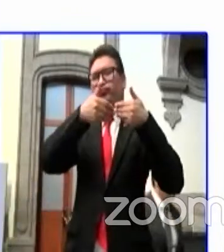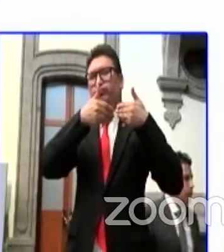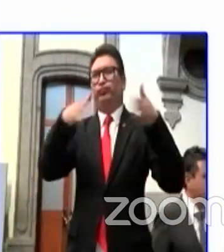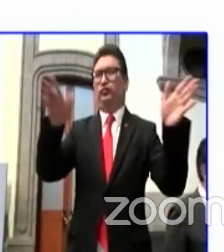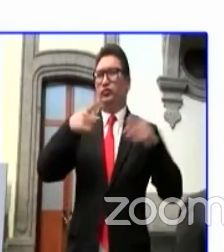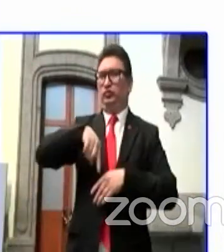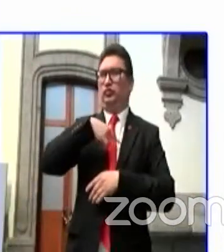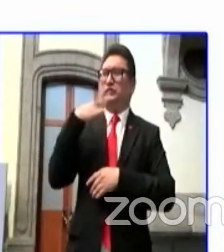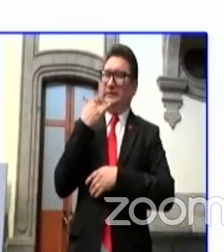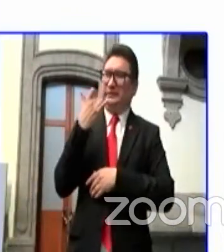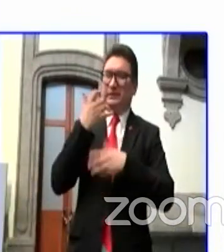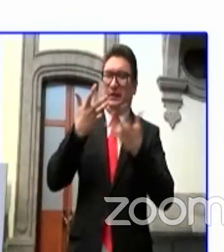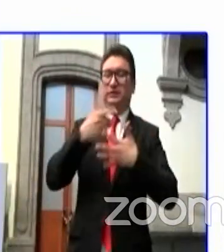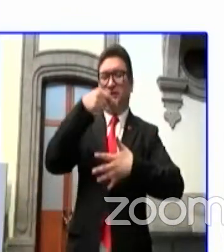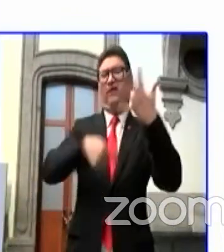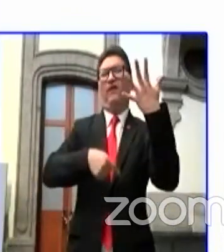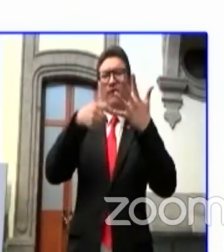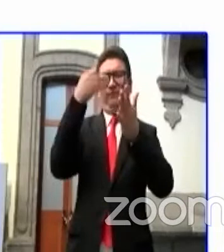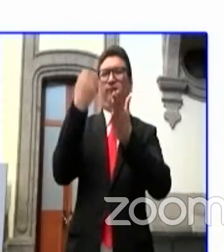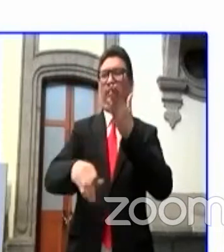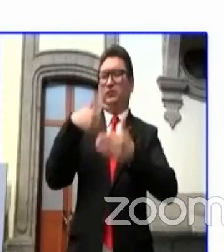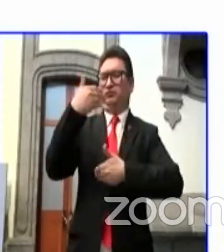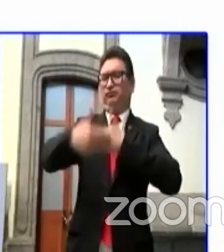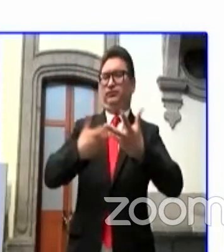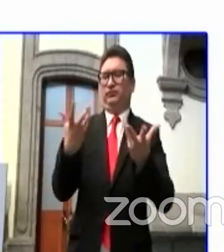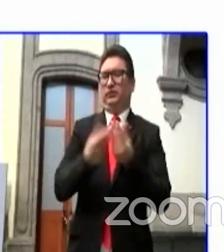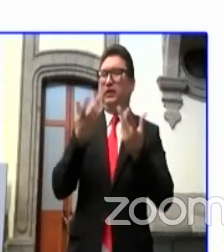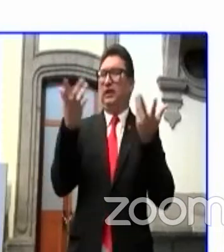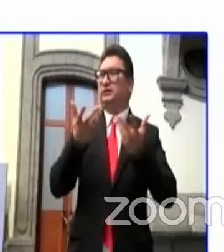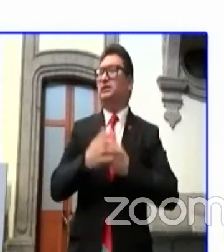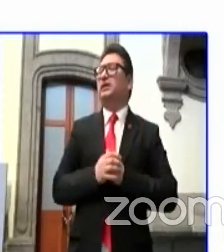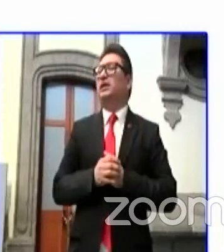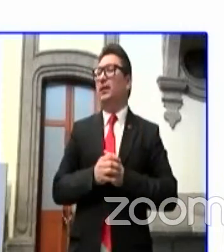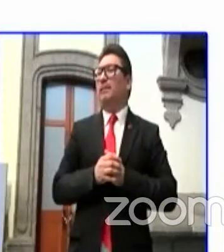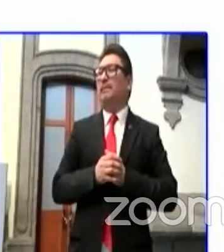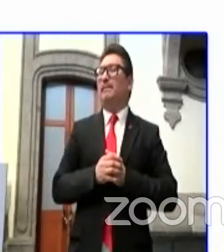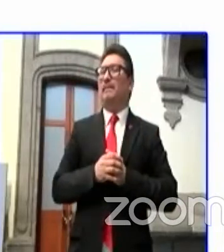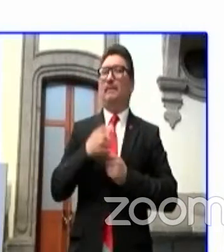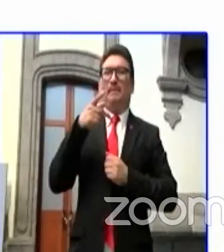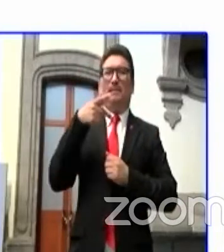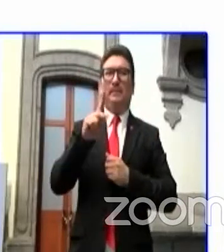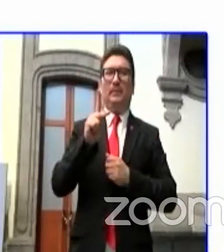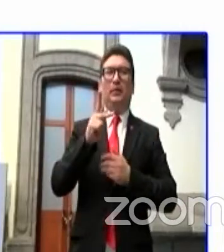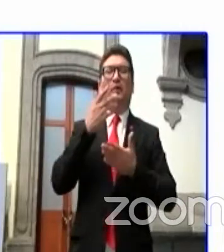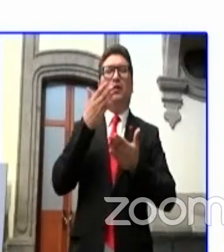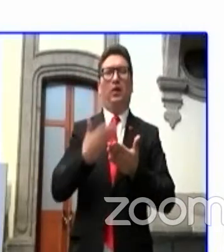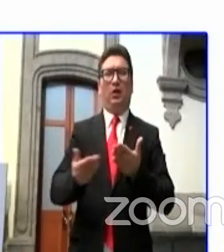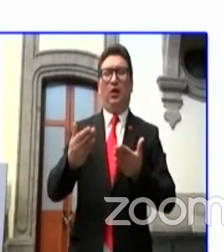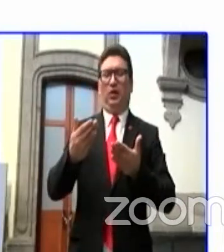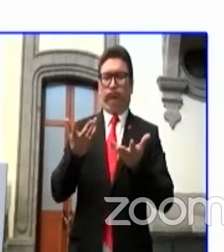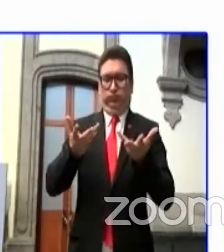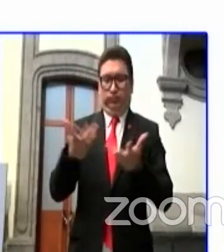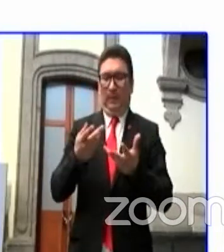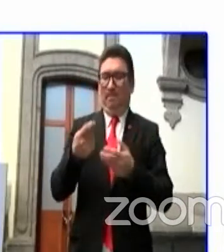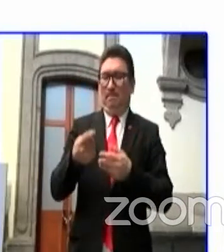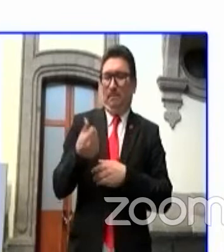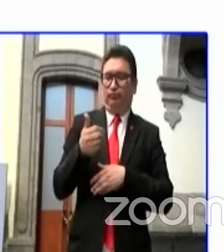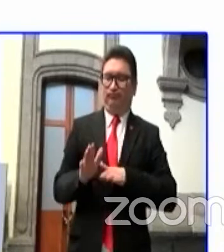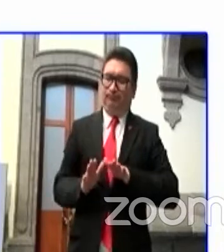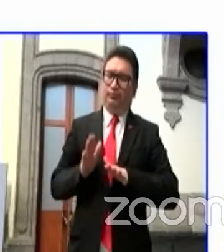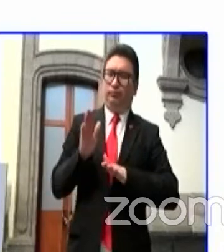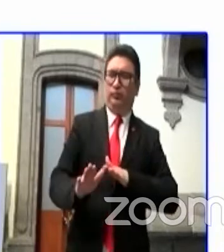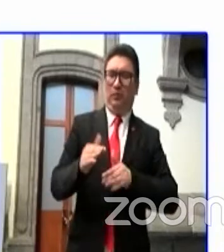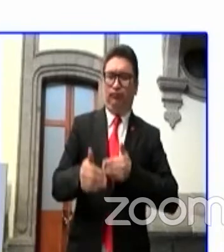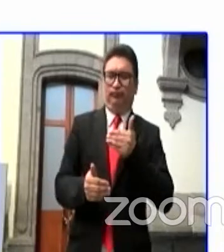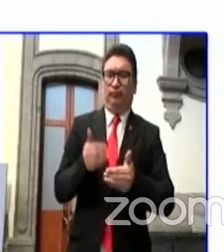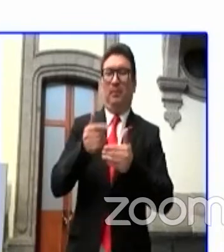conscientes de todo lo que nos falta por caminar juntos. Pero esto, el día de hoy, es un gran paso para poder derribar